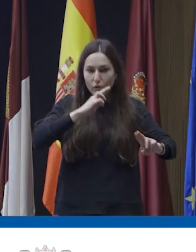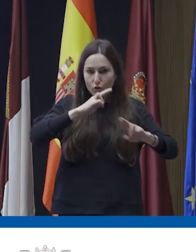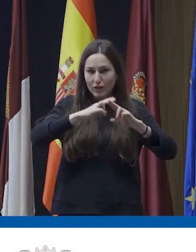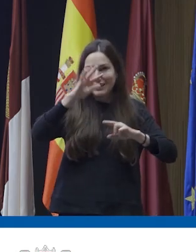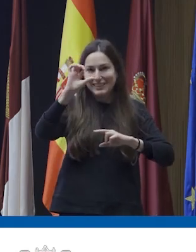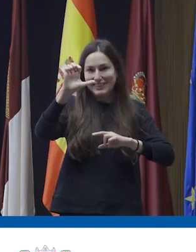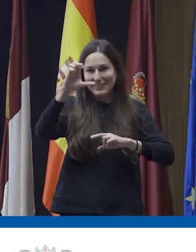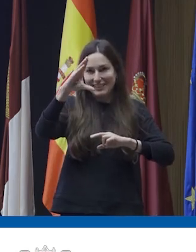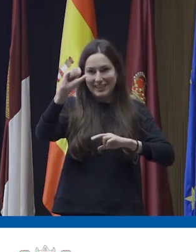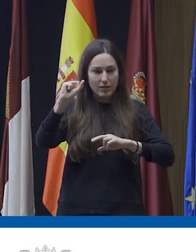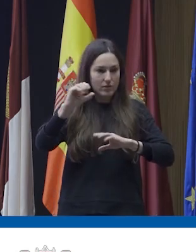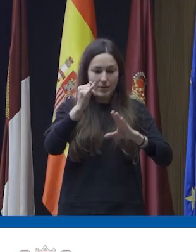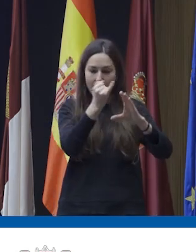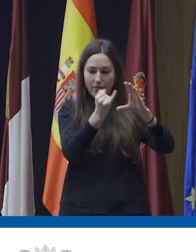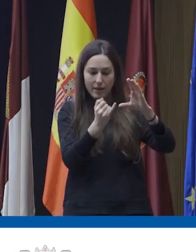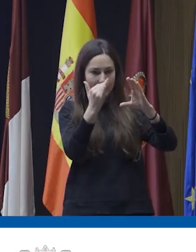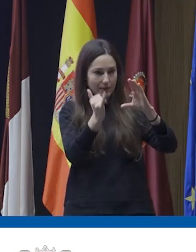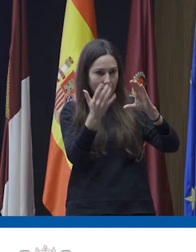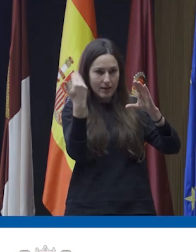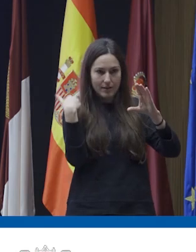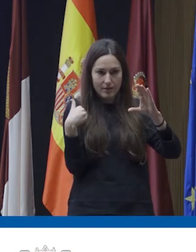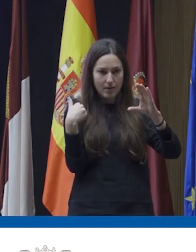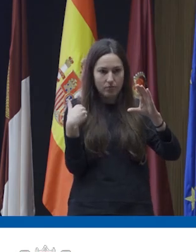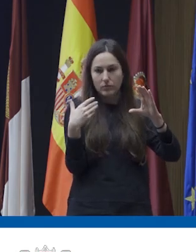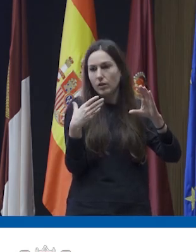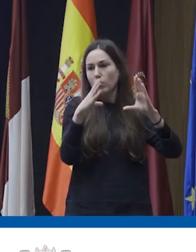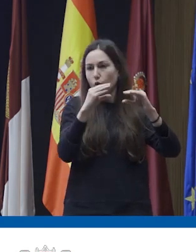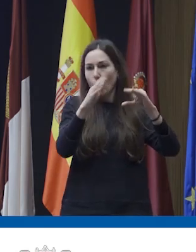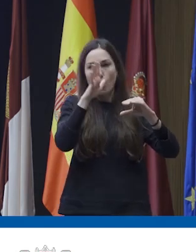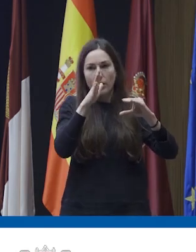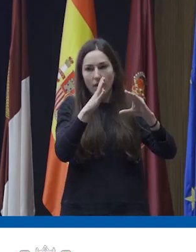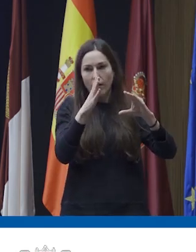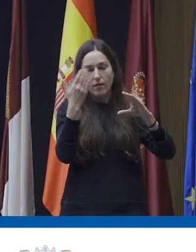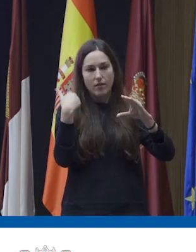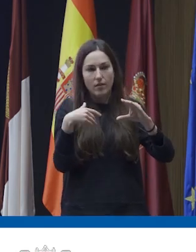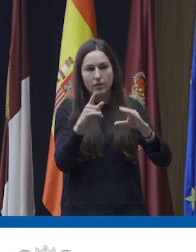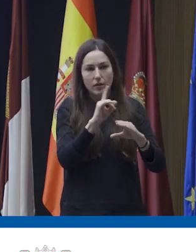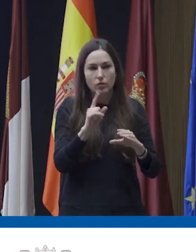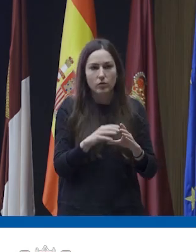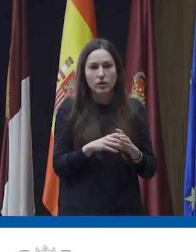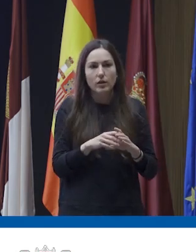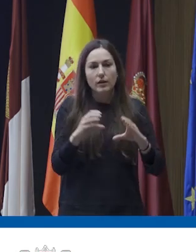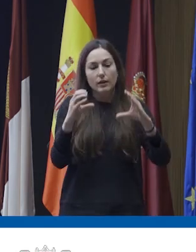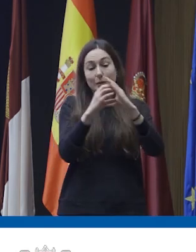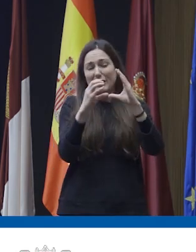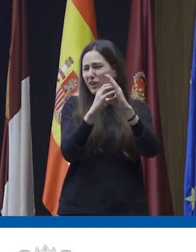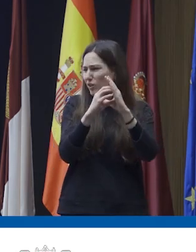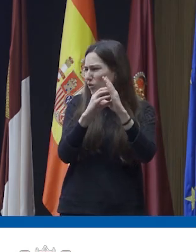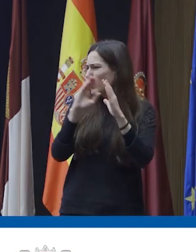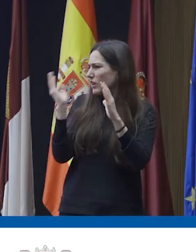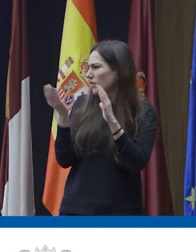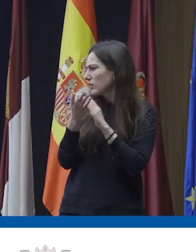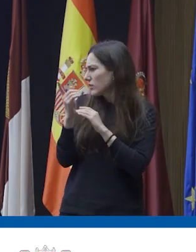instaurada una cicatriz de la retina o ya tienes una degeneración húmeda, pues ya no tiene sentido. Y para la córnea no hace nada, ¿no?